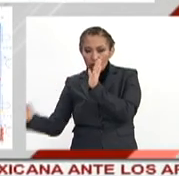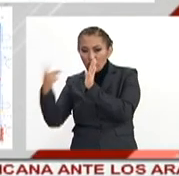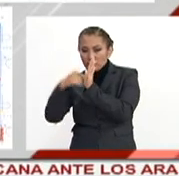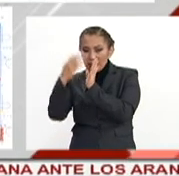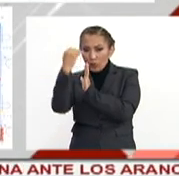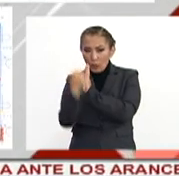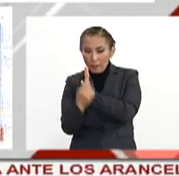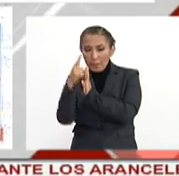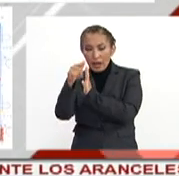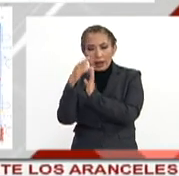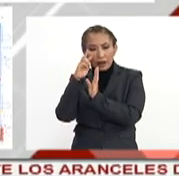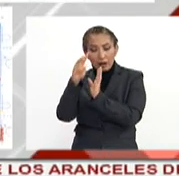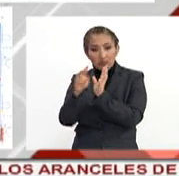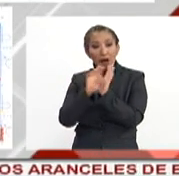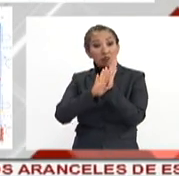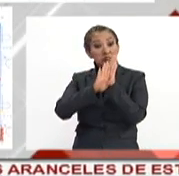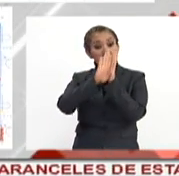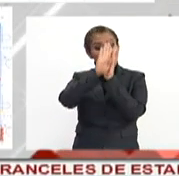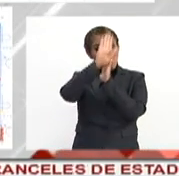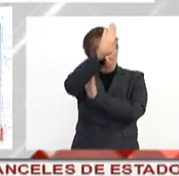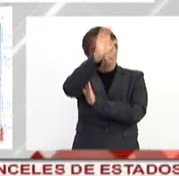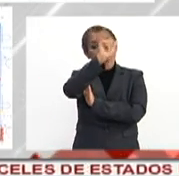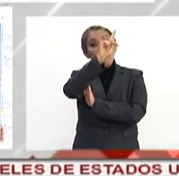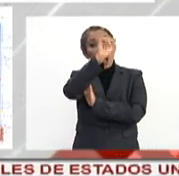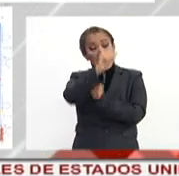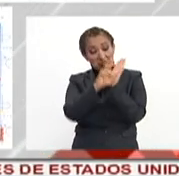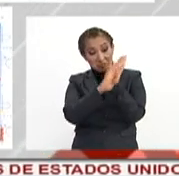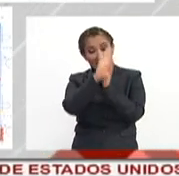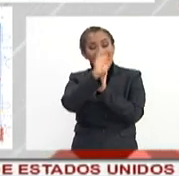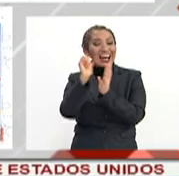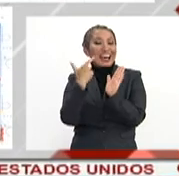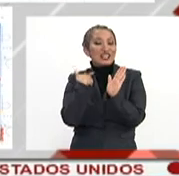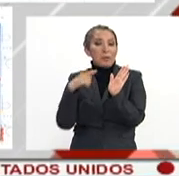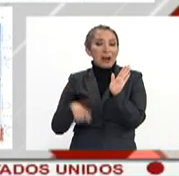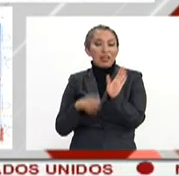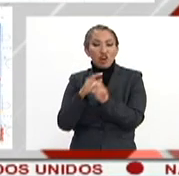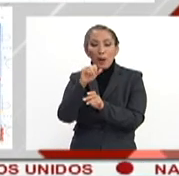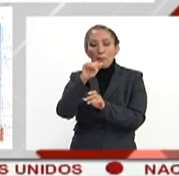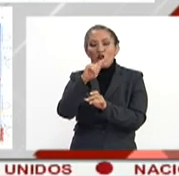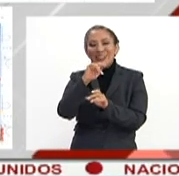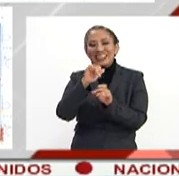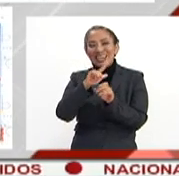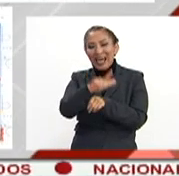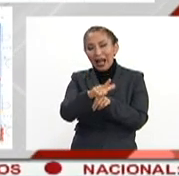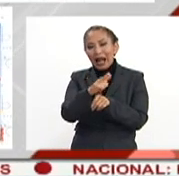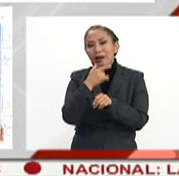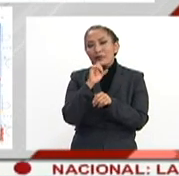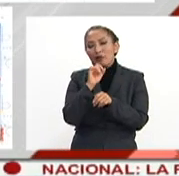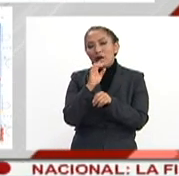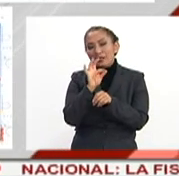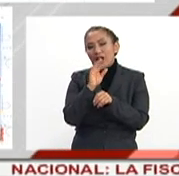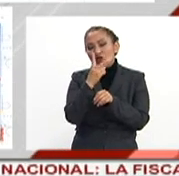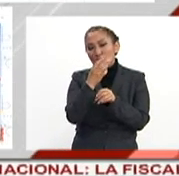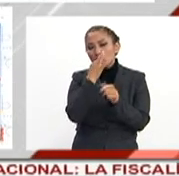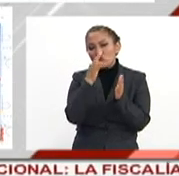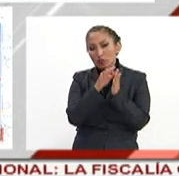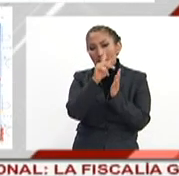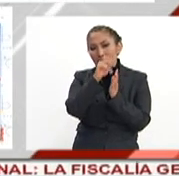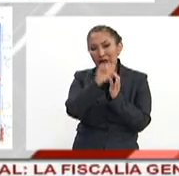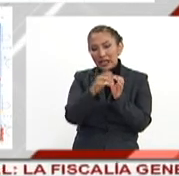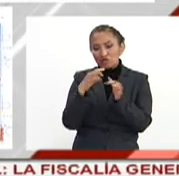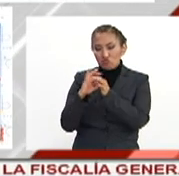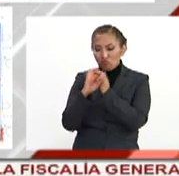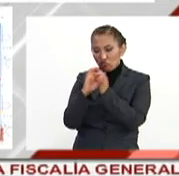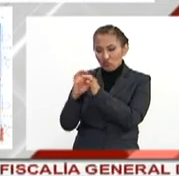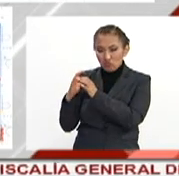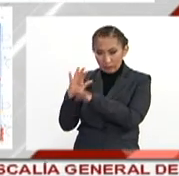el mejor momento de Acción Nacional. El exgobernador Montiel obtuvo 42 puntos de preferencia con el PRI y sus